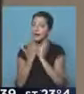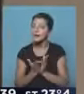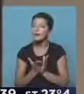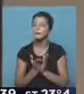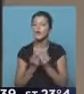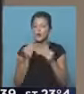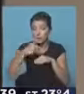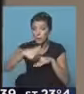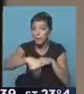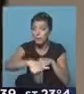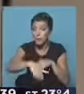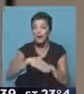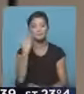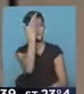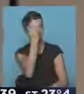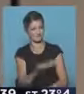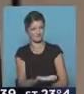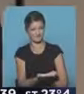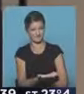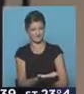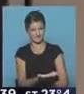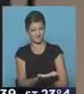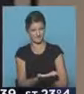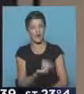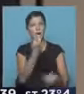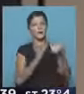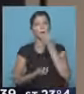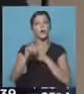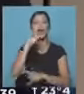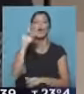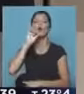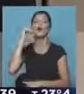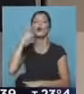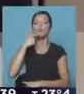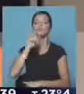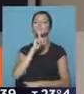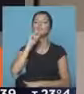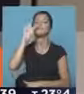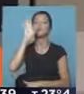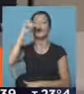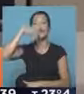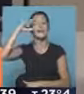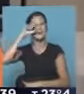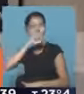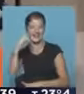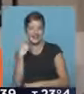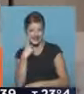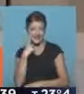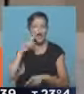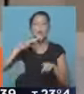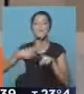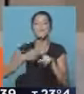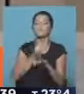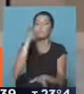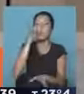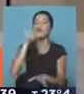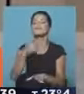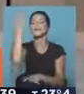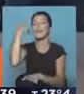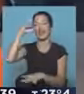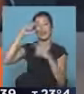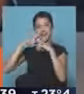empieza a percibir está con nosotros para acompañarnos luis tonelli como estas luis politólogo ex decano de la carrera de ciencias políticas de la uba